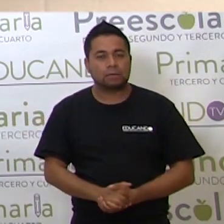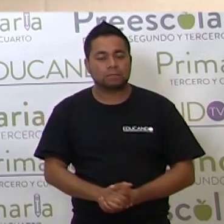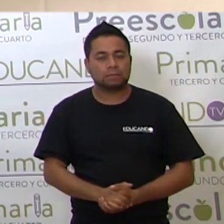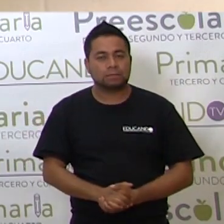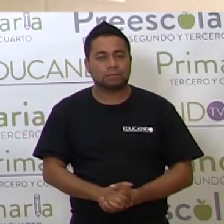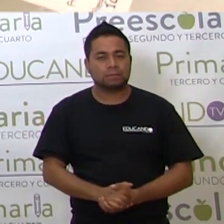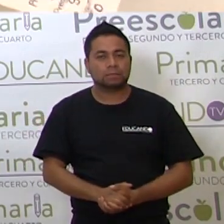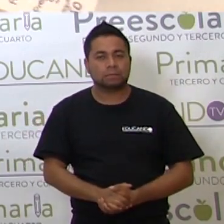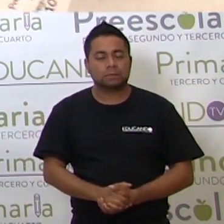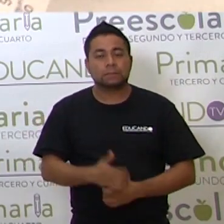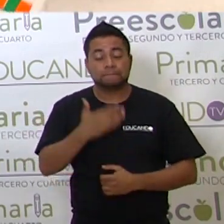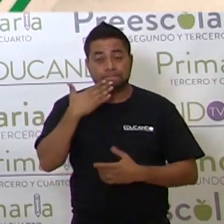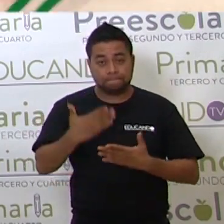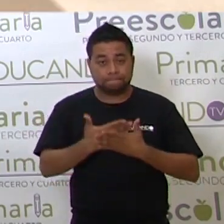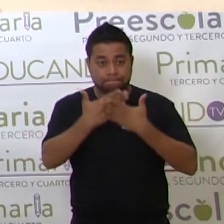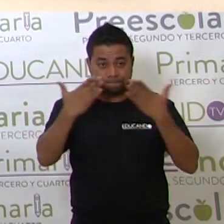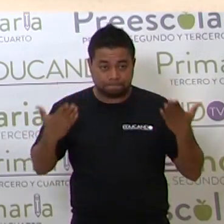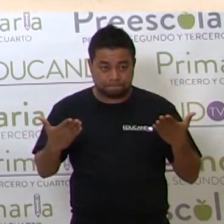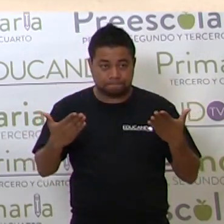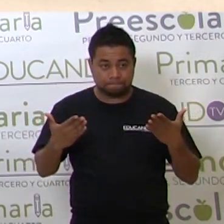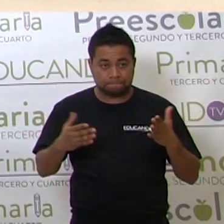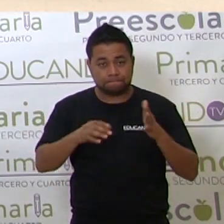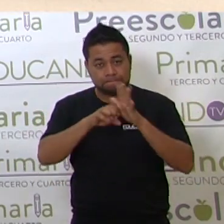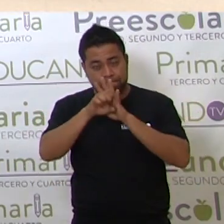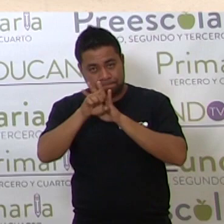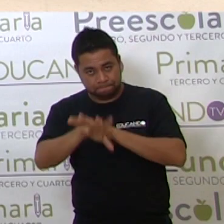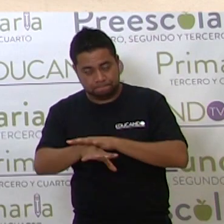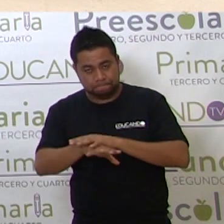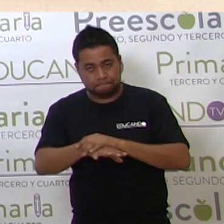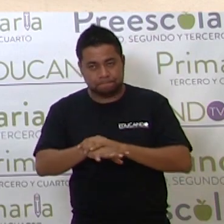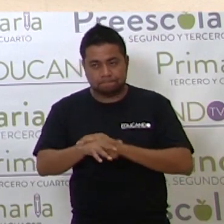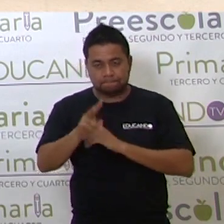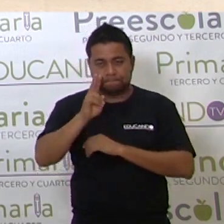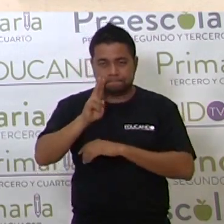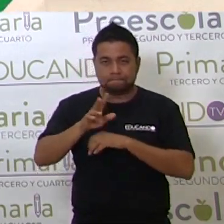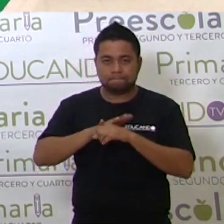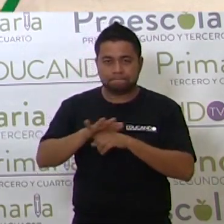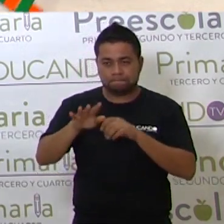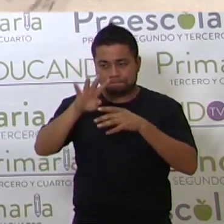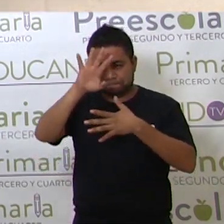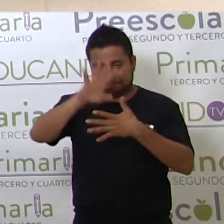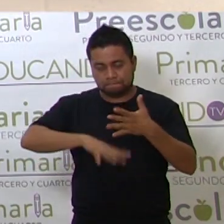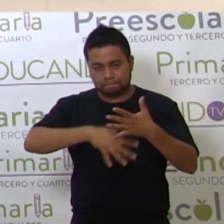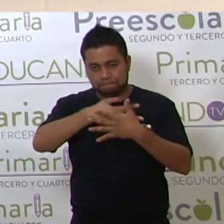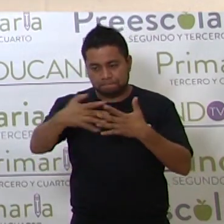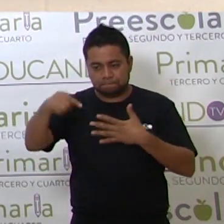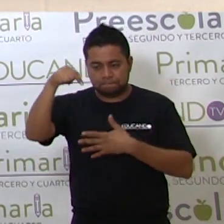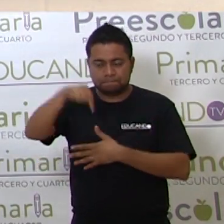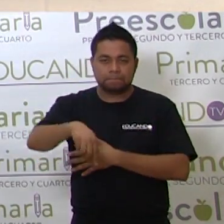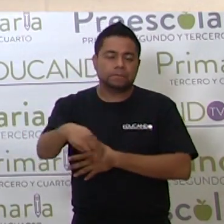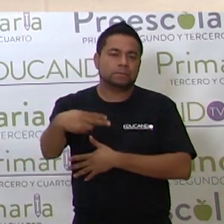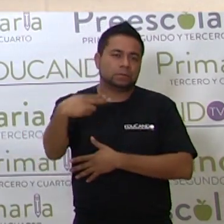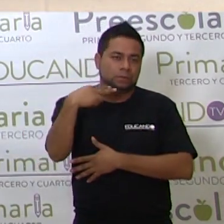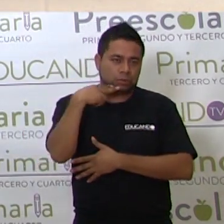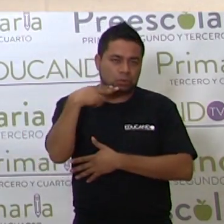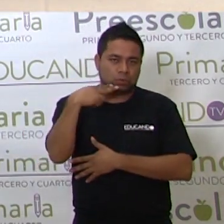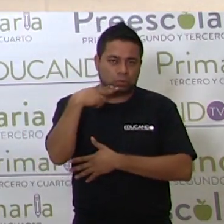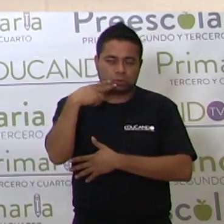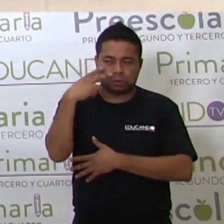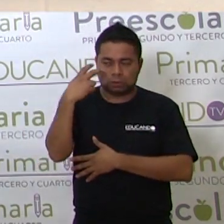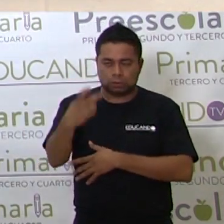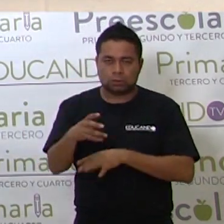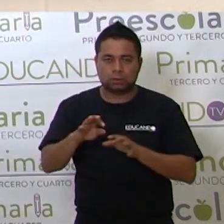bien ahora vamos a ver la tabla en donde vamos a utilizar este